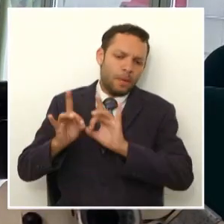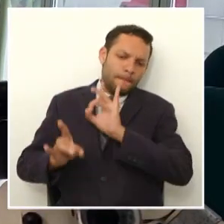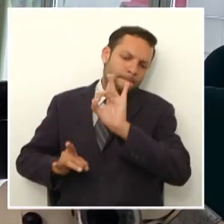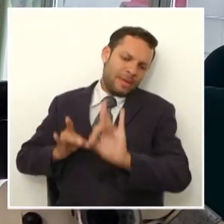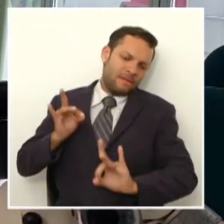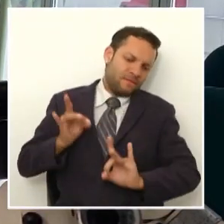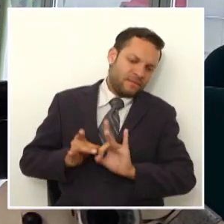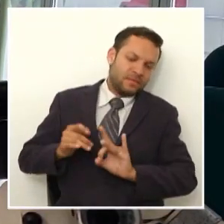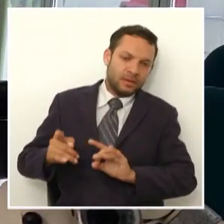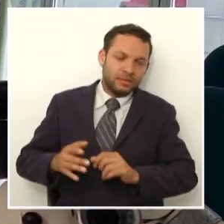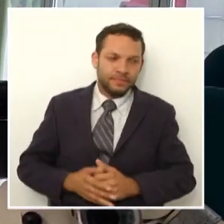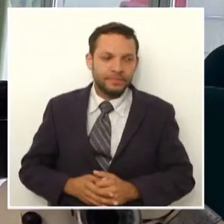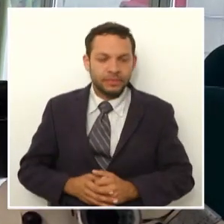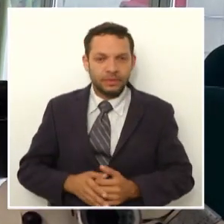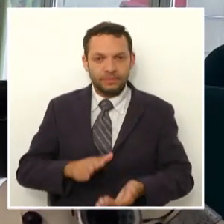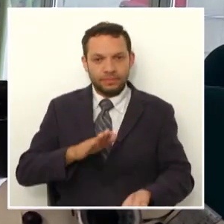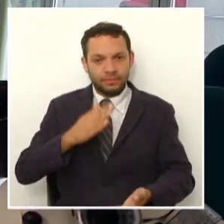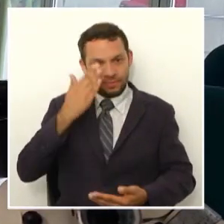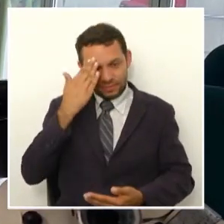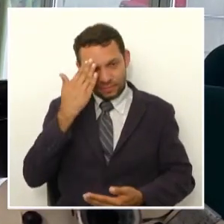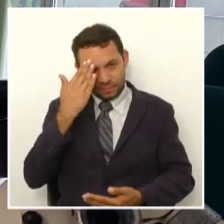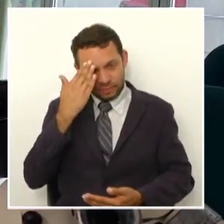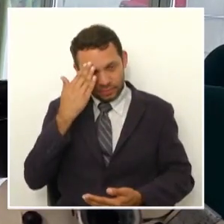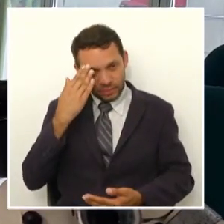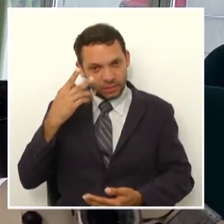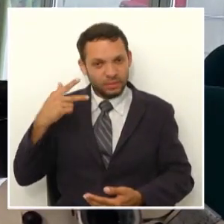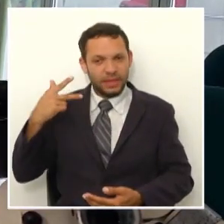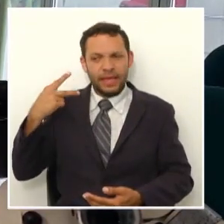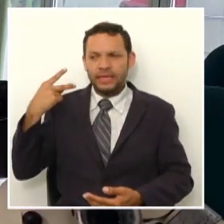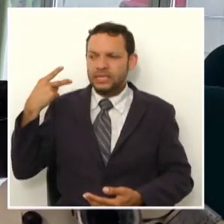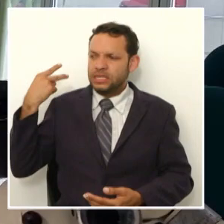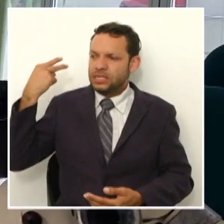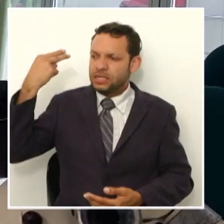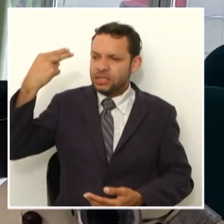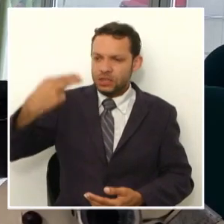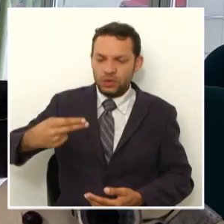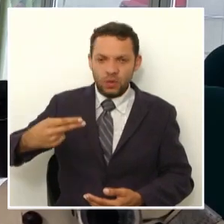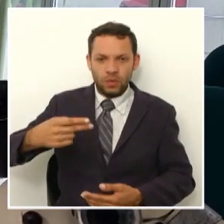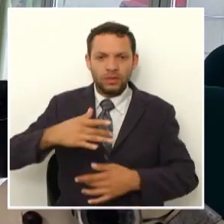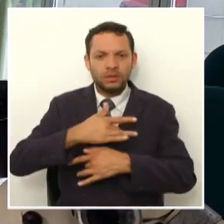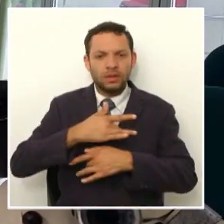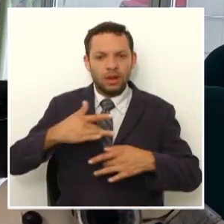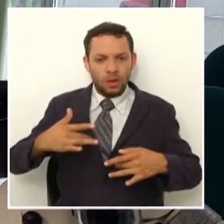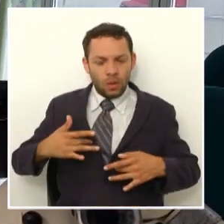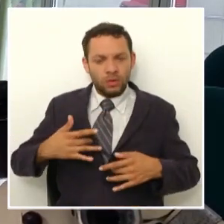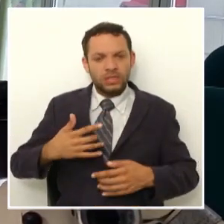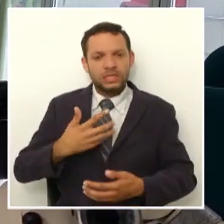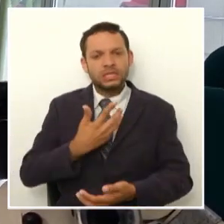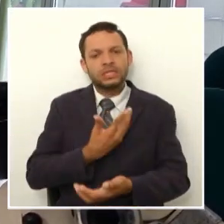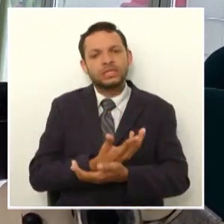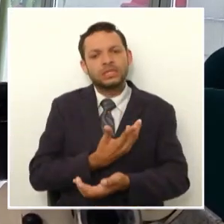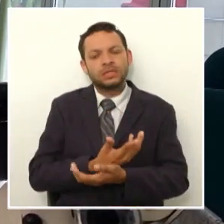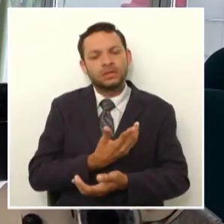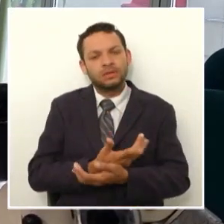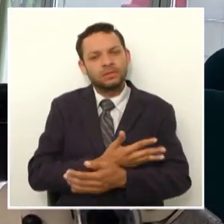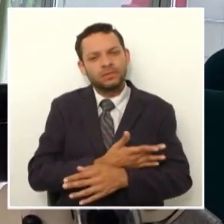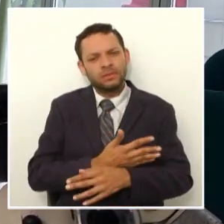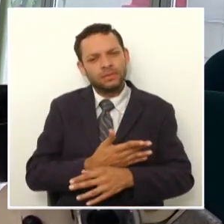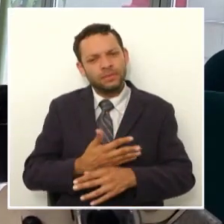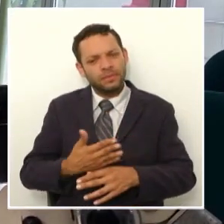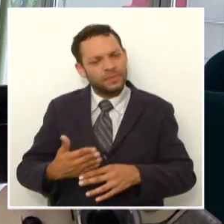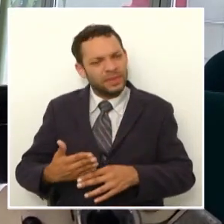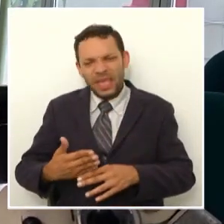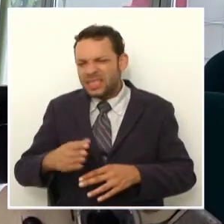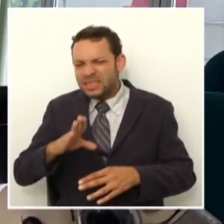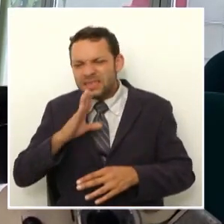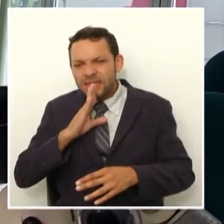Saben que en la historia de la medicina hay algo muy importante. ¿Saben quiénes le dieron